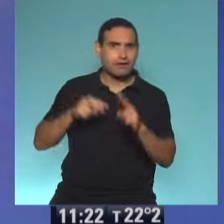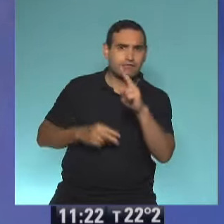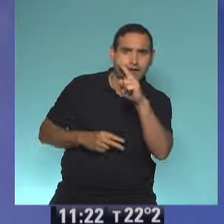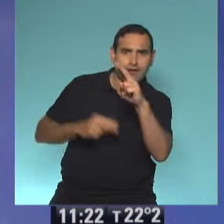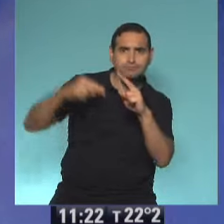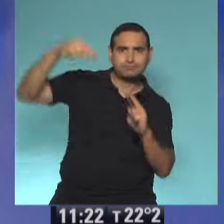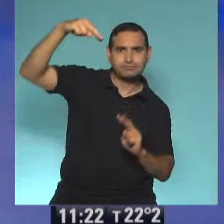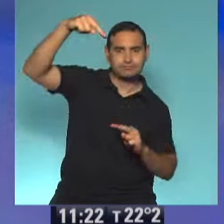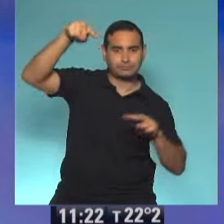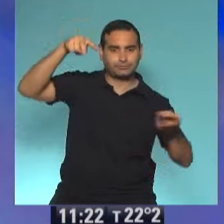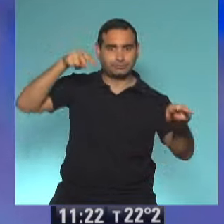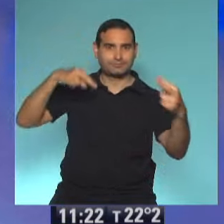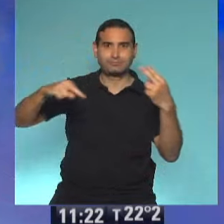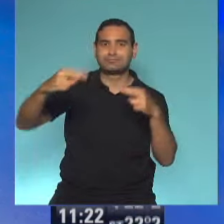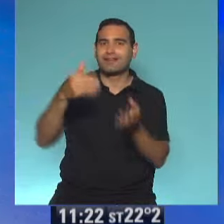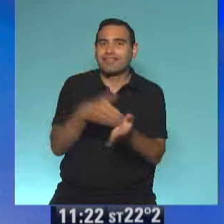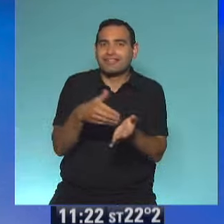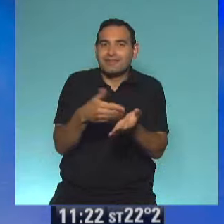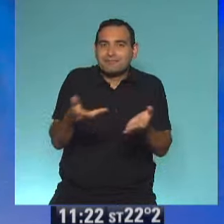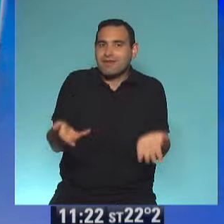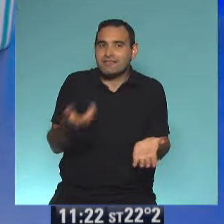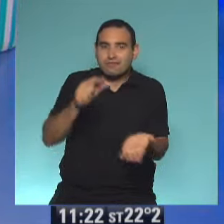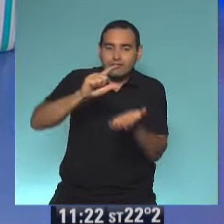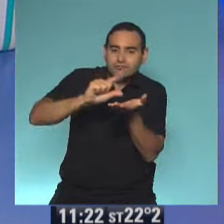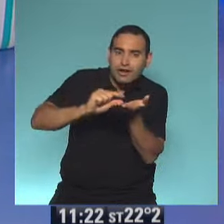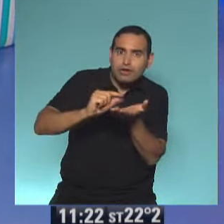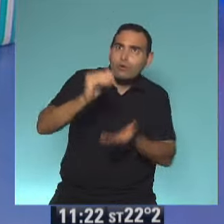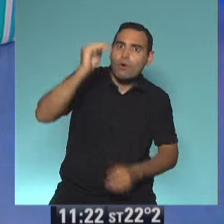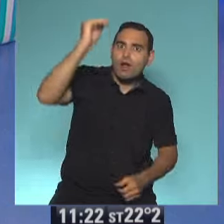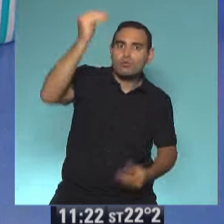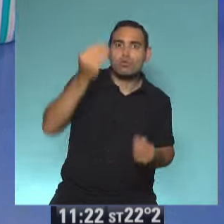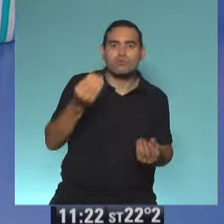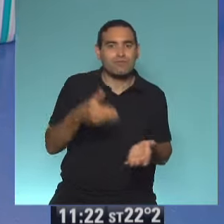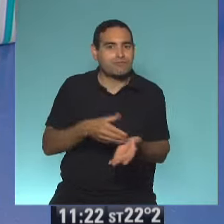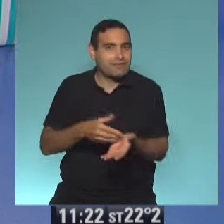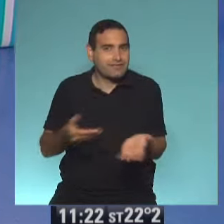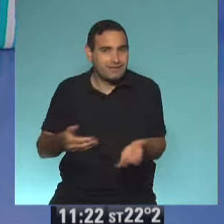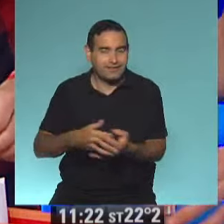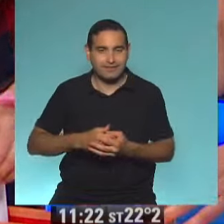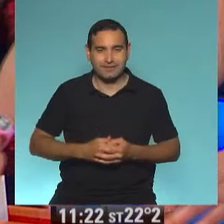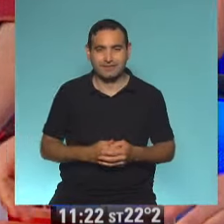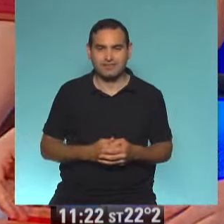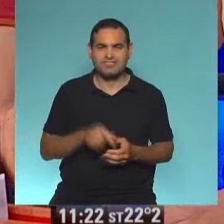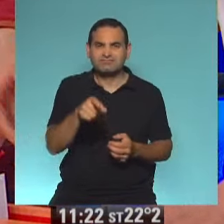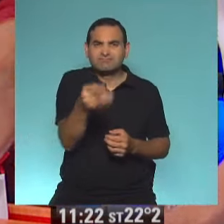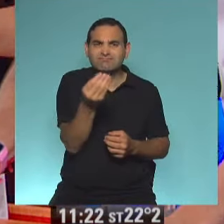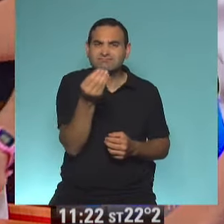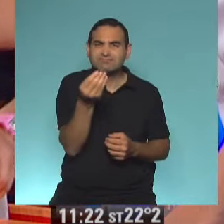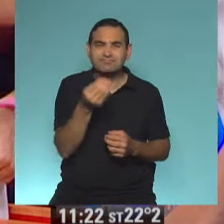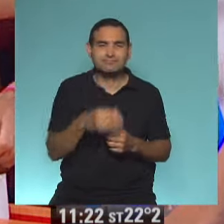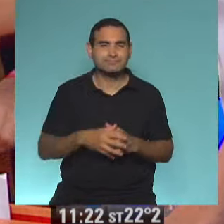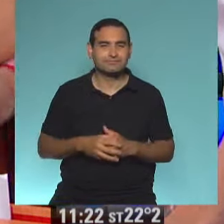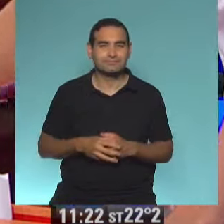lados, porque claro, depende cada quien la altura que tenga. ¿Qué es esto? ¿Qué estamos viendo acá? ¿Qué es? A